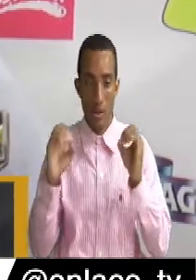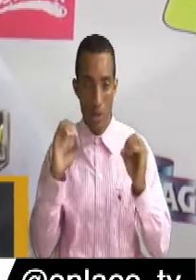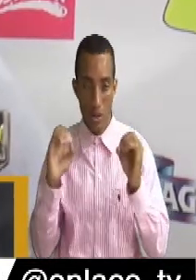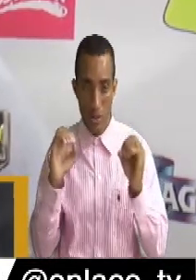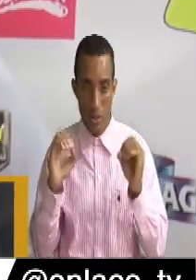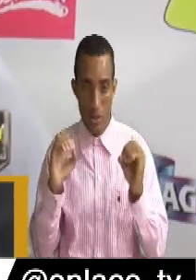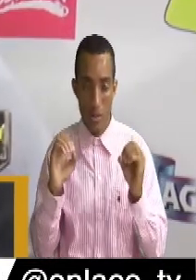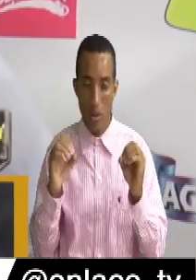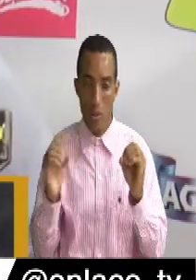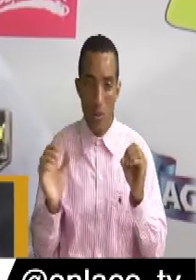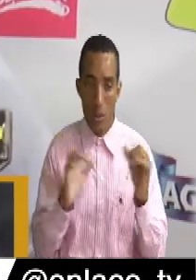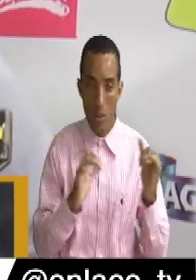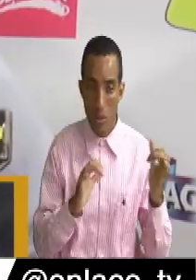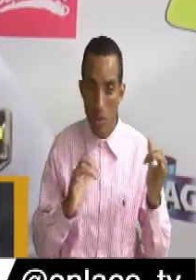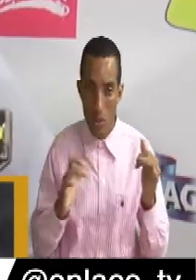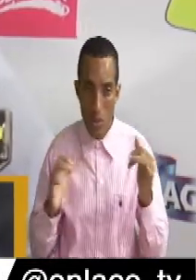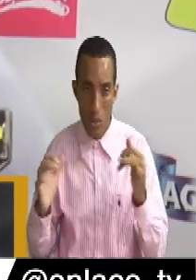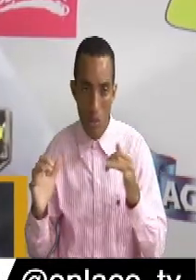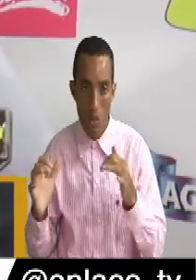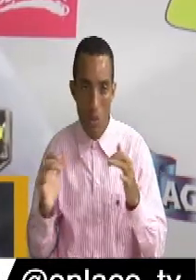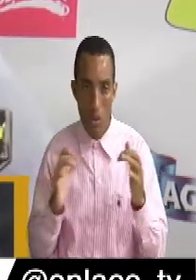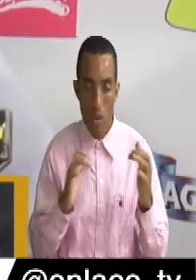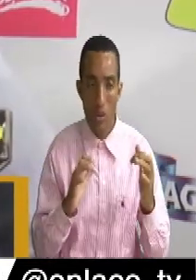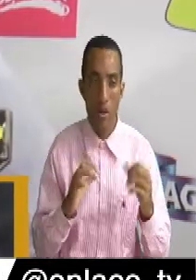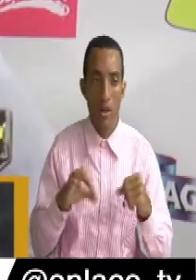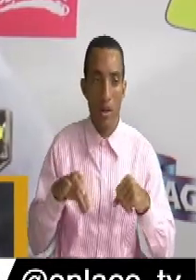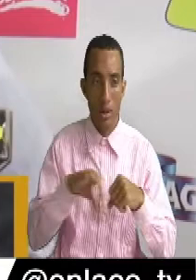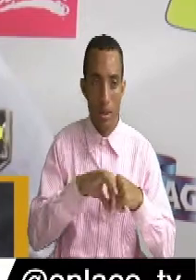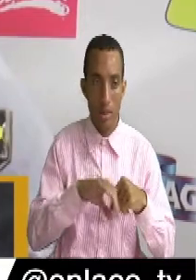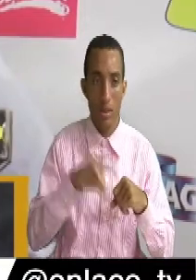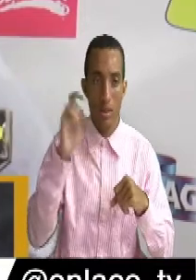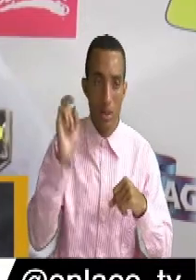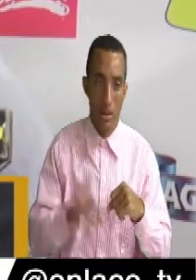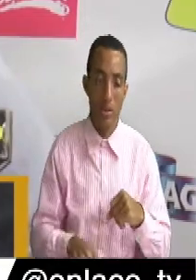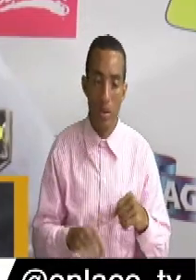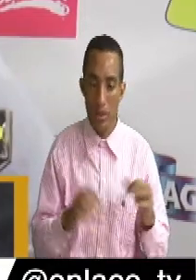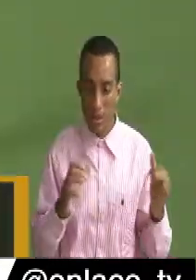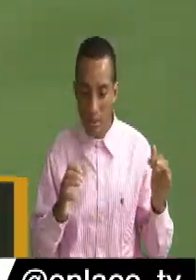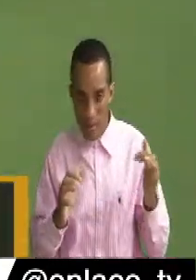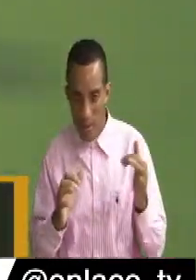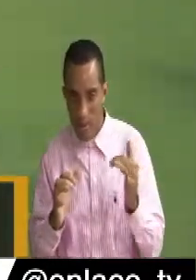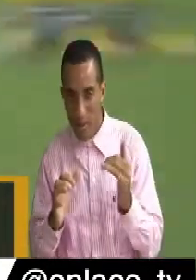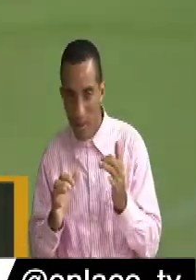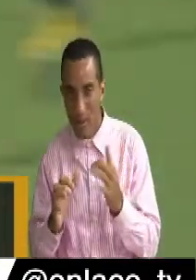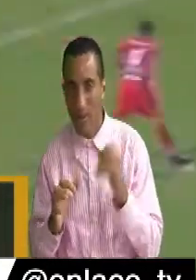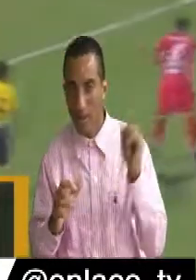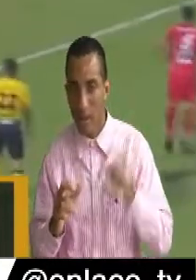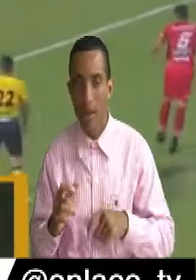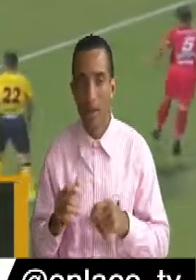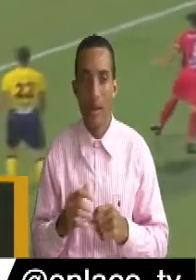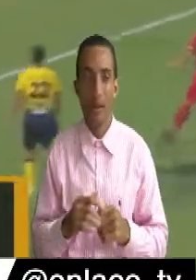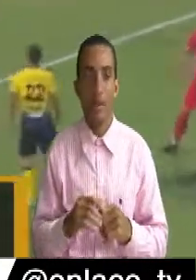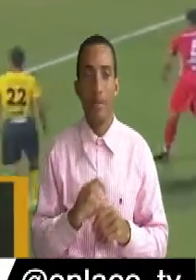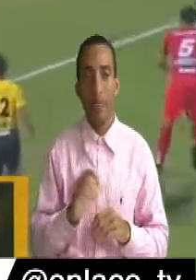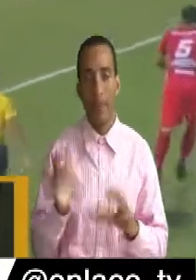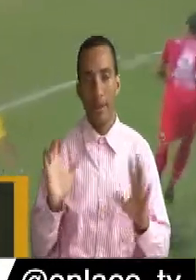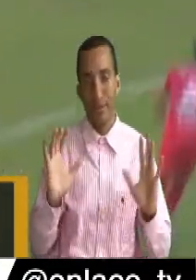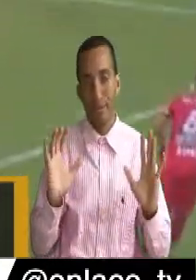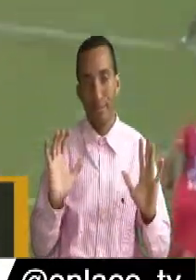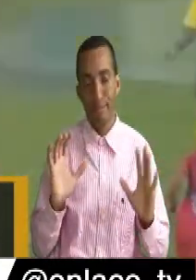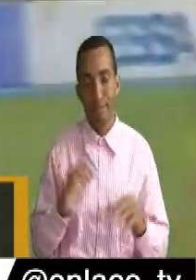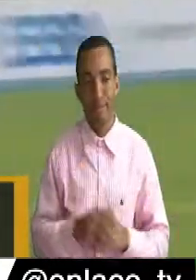como estaba jugando el equipo, creo que Alianza tenía que salir a buscar el partido y cambiar la historia, pero bueno, nos